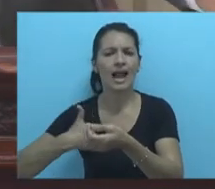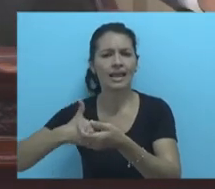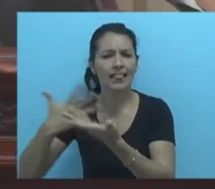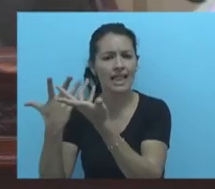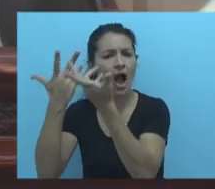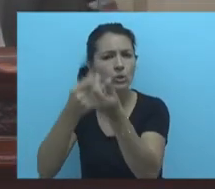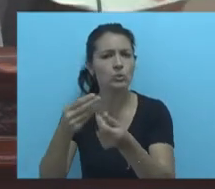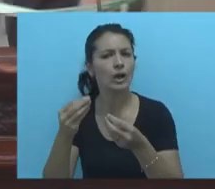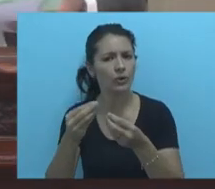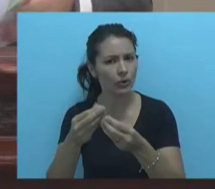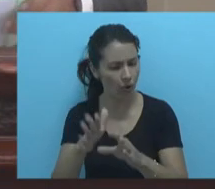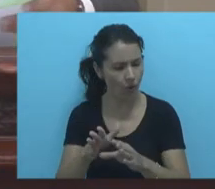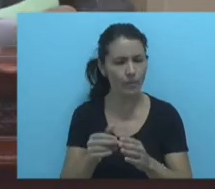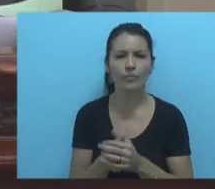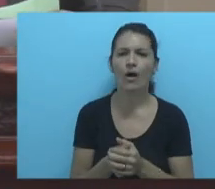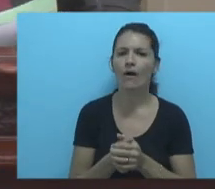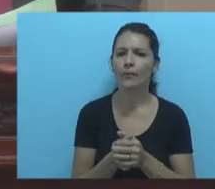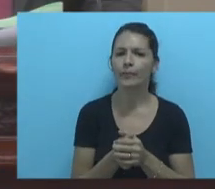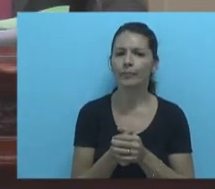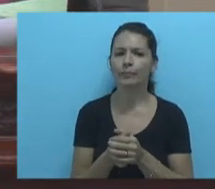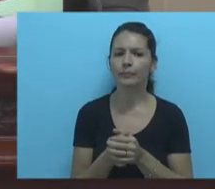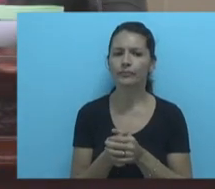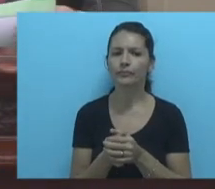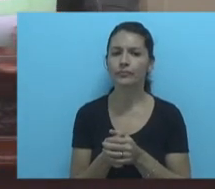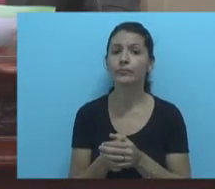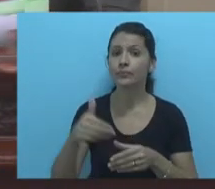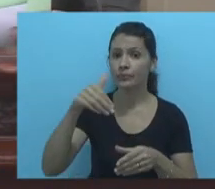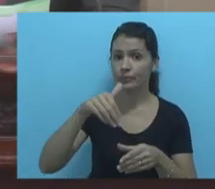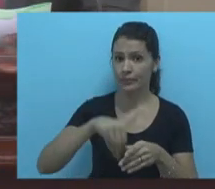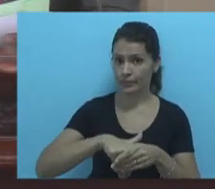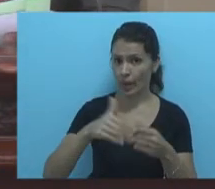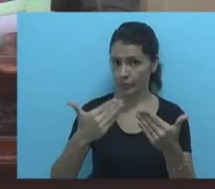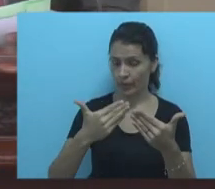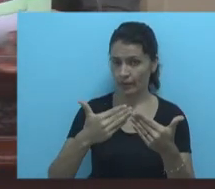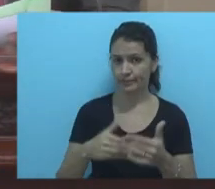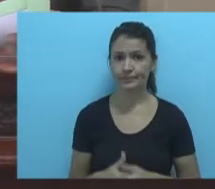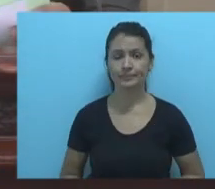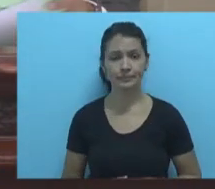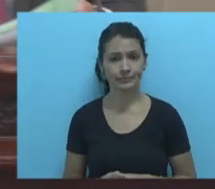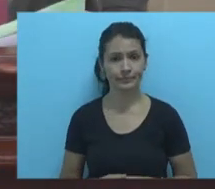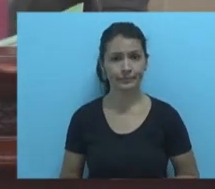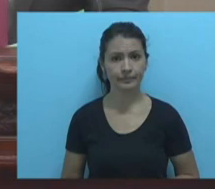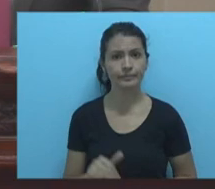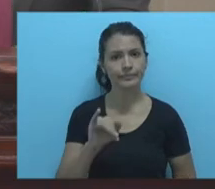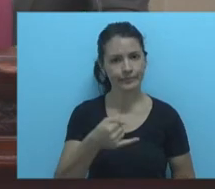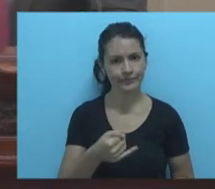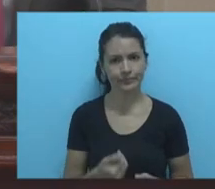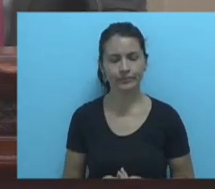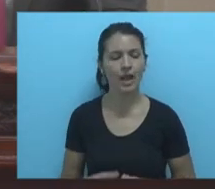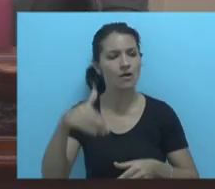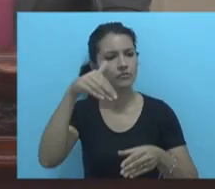A consideración el tratamiento sobre tablas del proyecto de comunicación. A votación, aprobado.